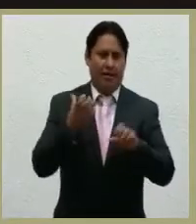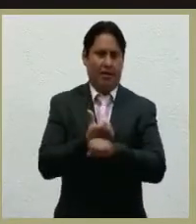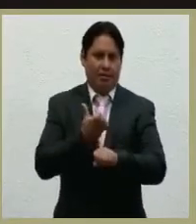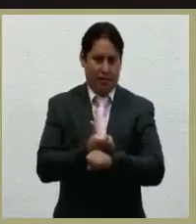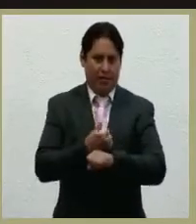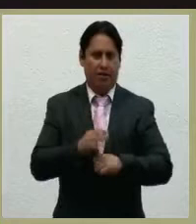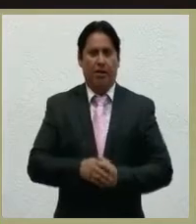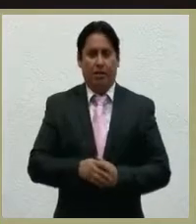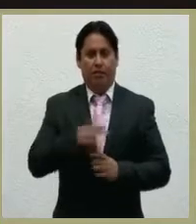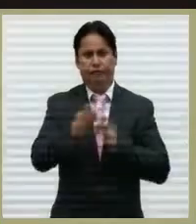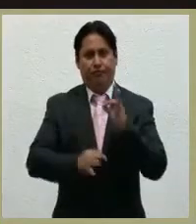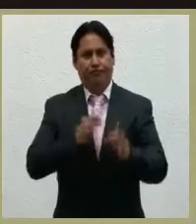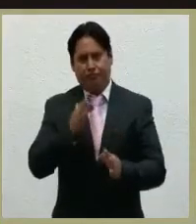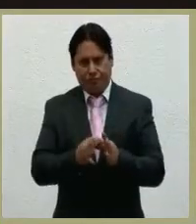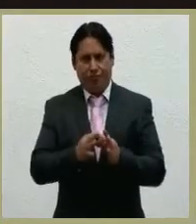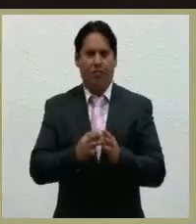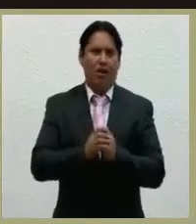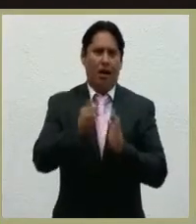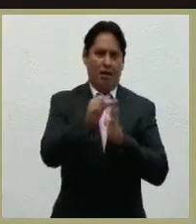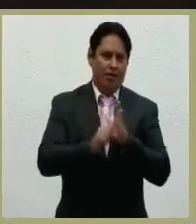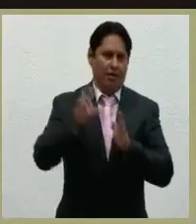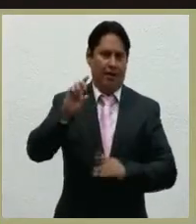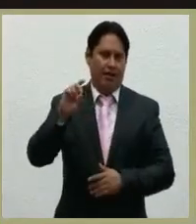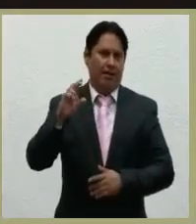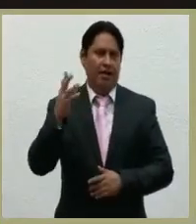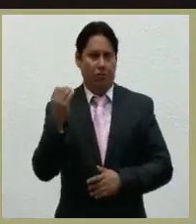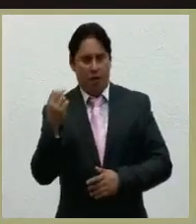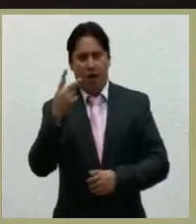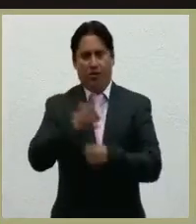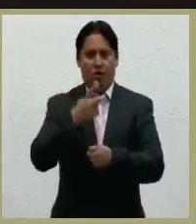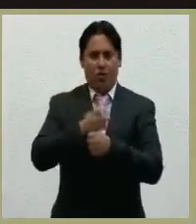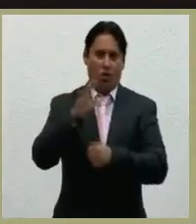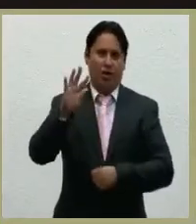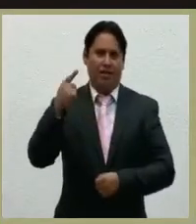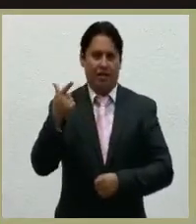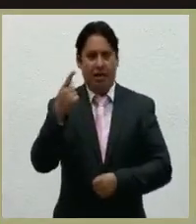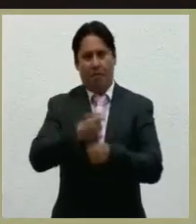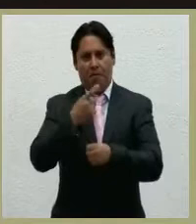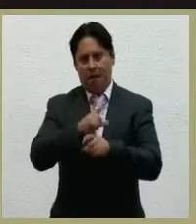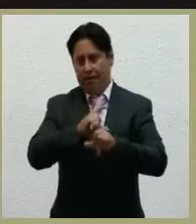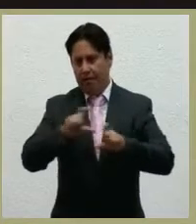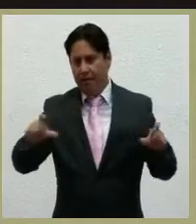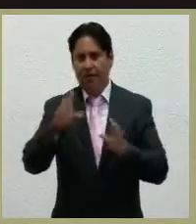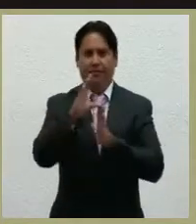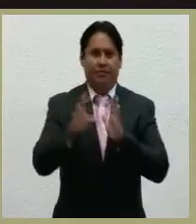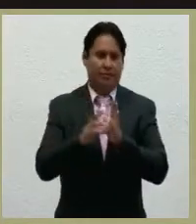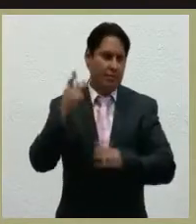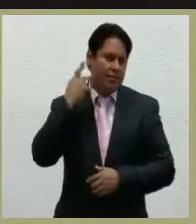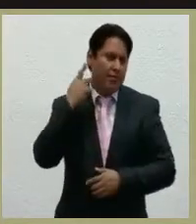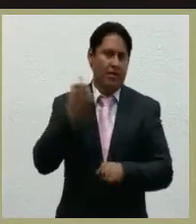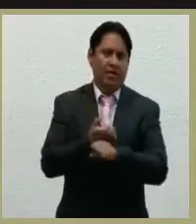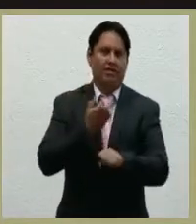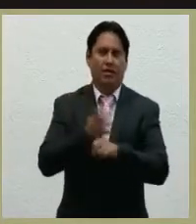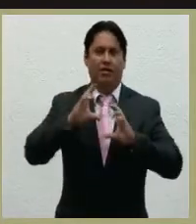de conformidad a lo dispuesto en los artículos 39, párrafo segundo, 47, fracción primera, de la Constitución Política del Estado